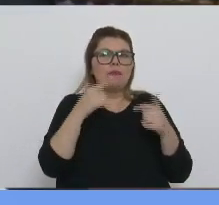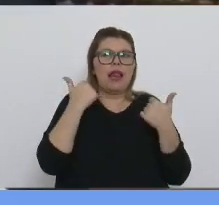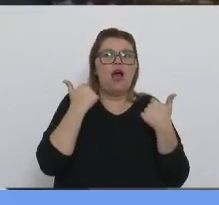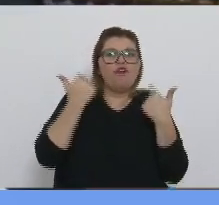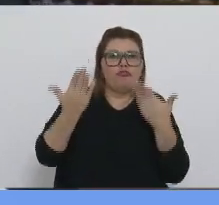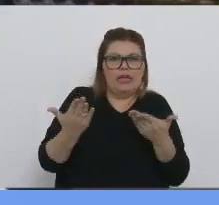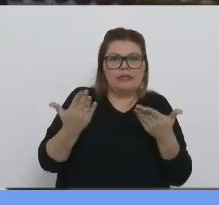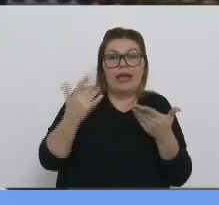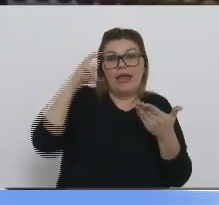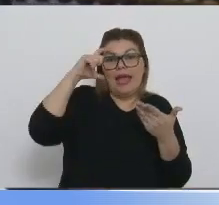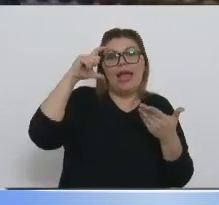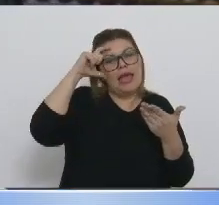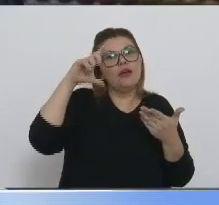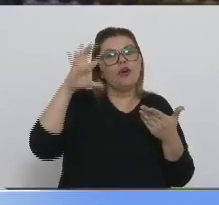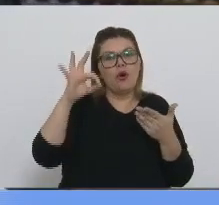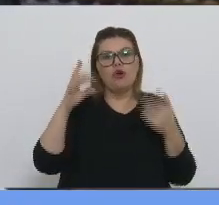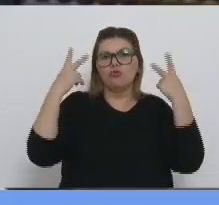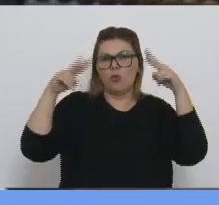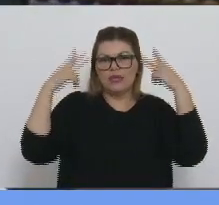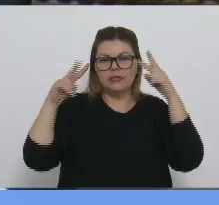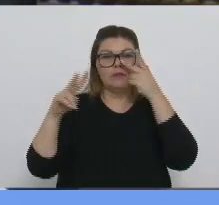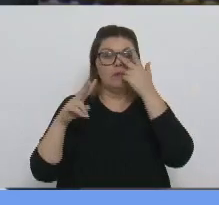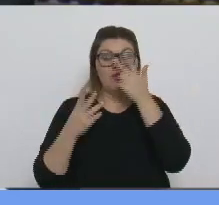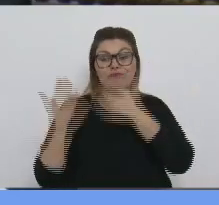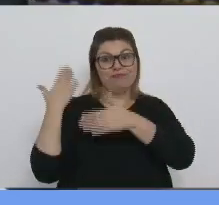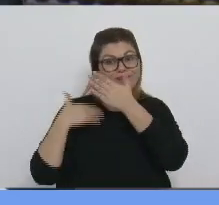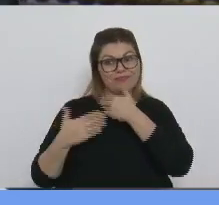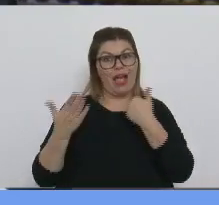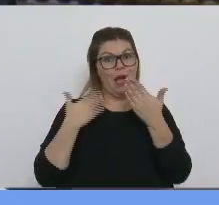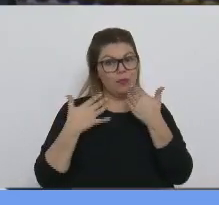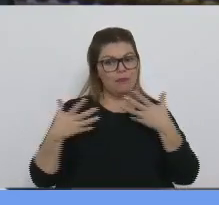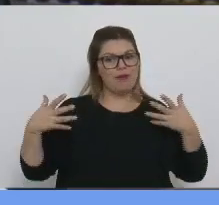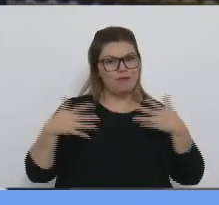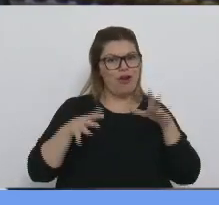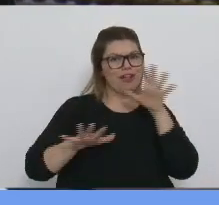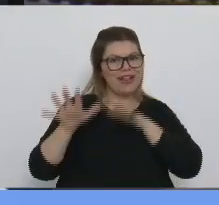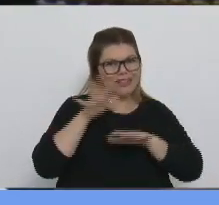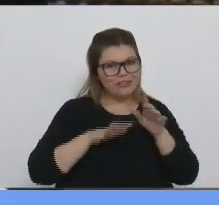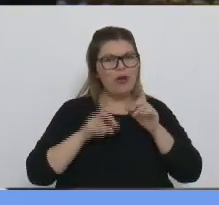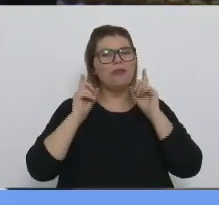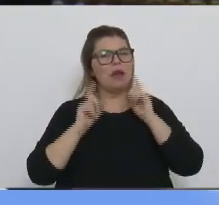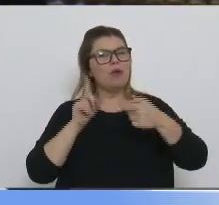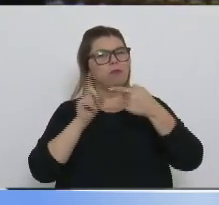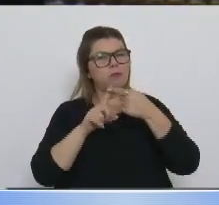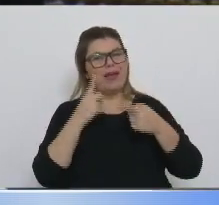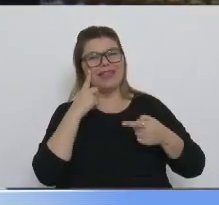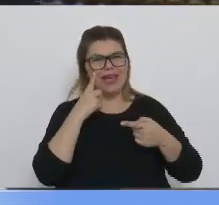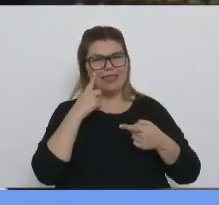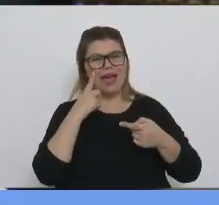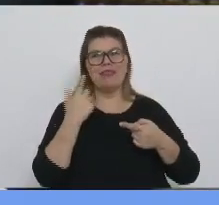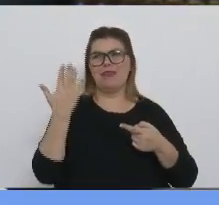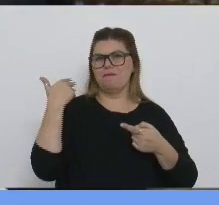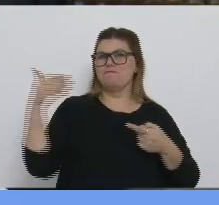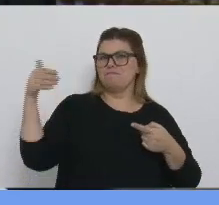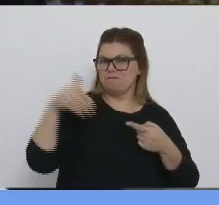aquí hablábamos con las organizaciones y con la gente y él y los intendentes que vinieron en la oportunidad